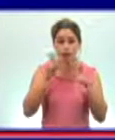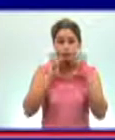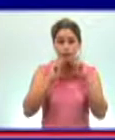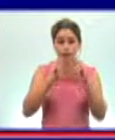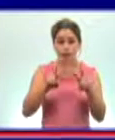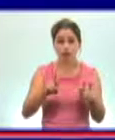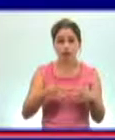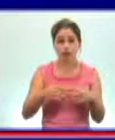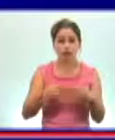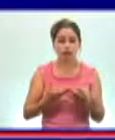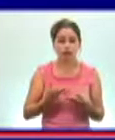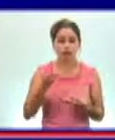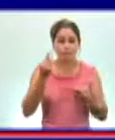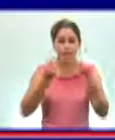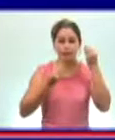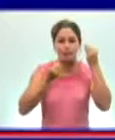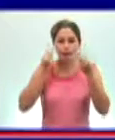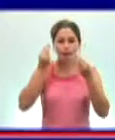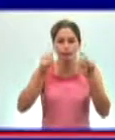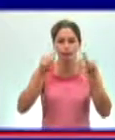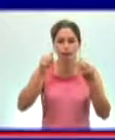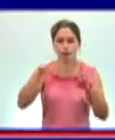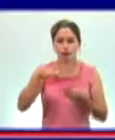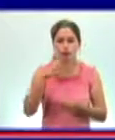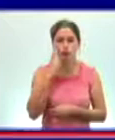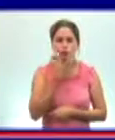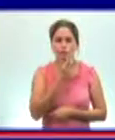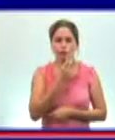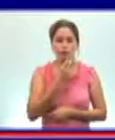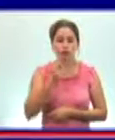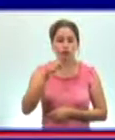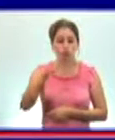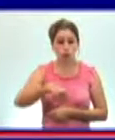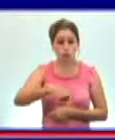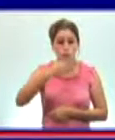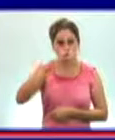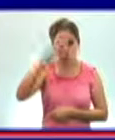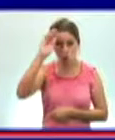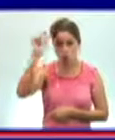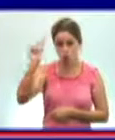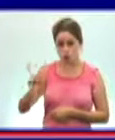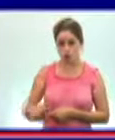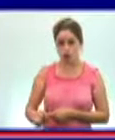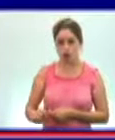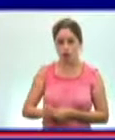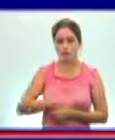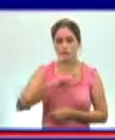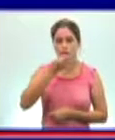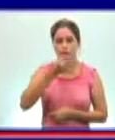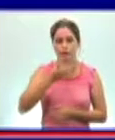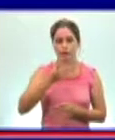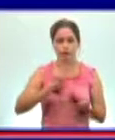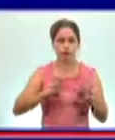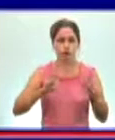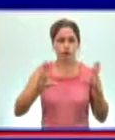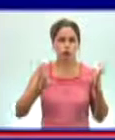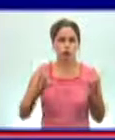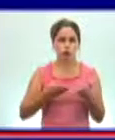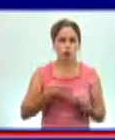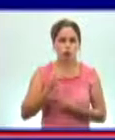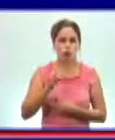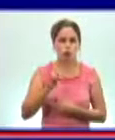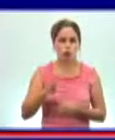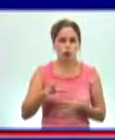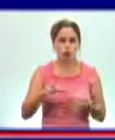los presupuestos martianos en las generaciones de cubanos actuales. Es decir, vamos a abordar de los ideales martianos, su lugar en